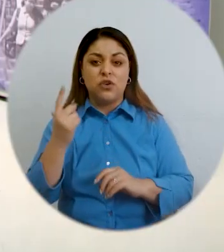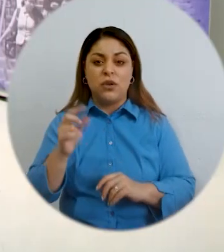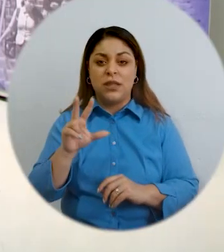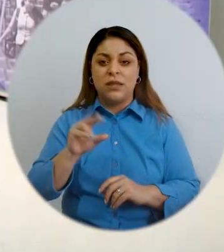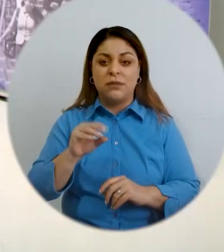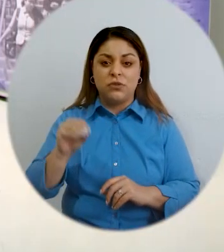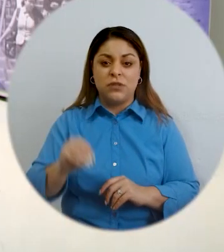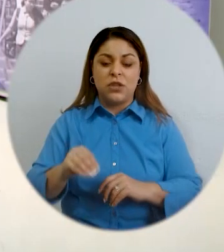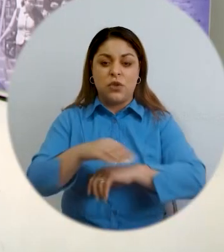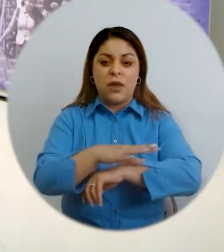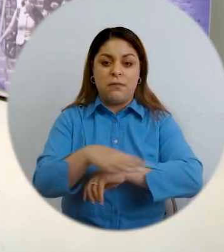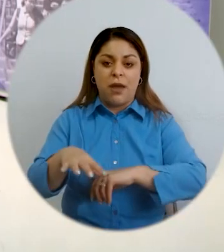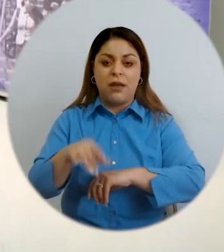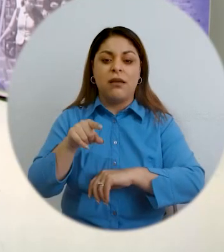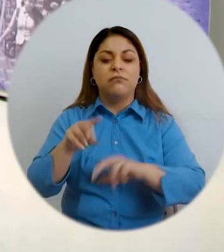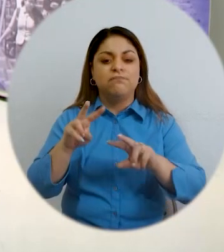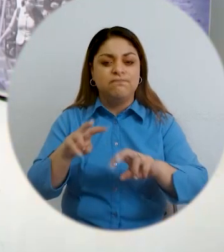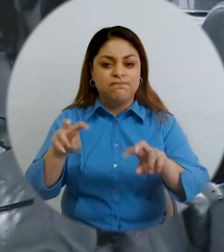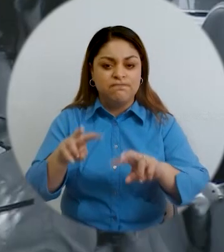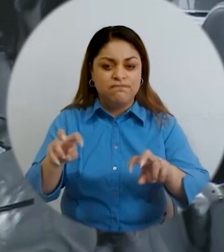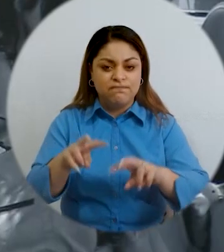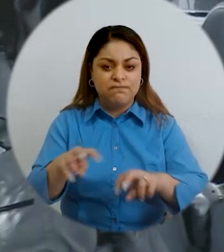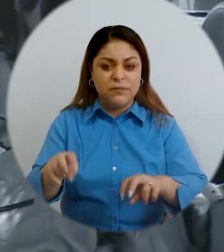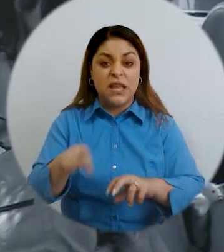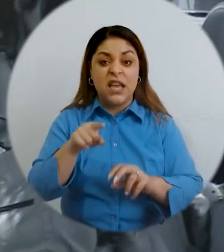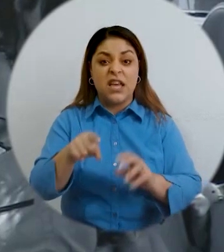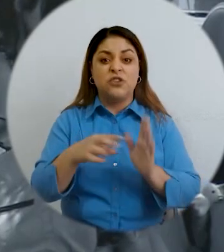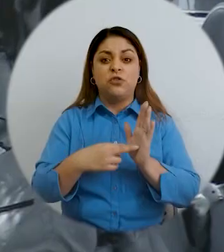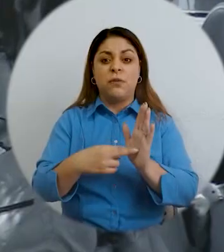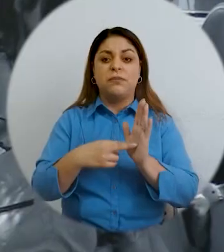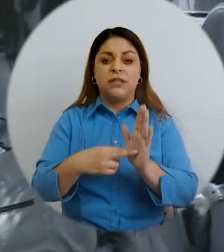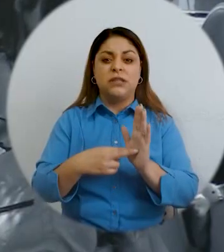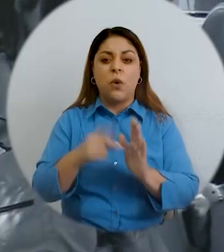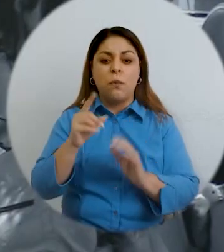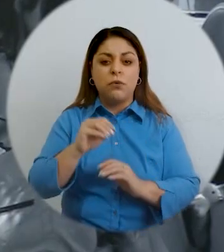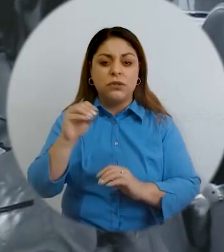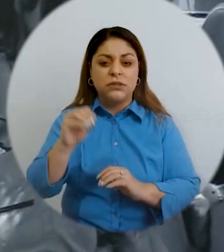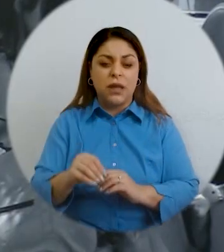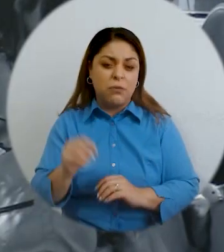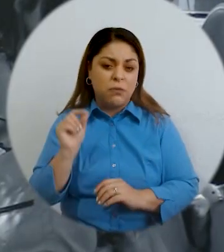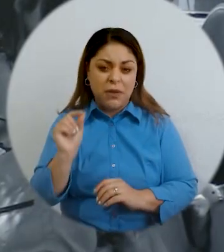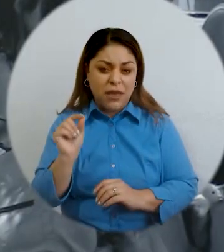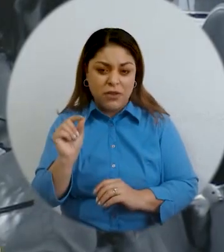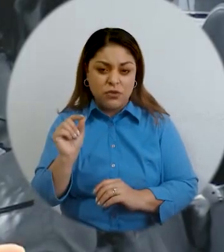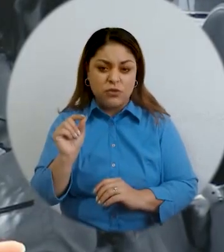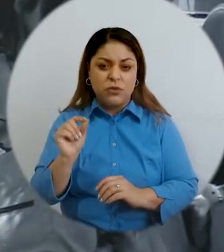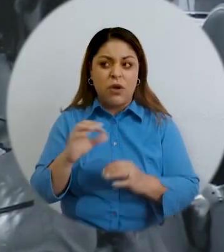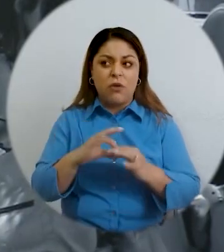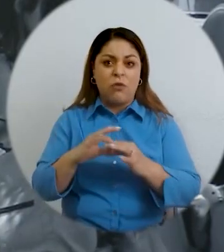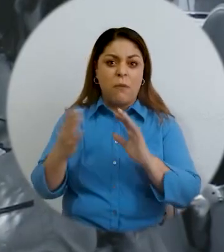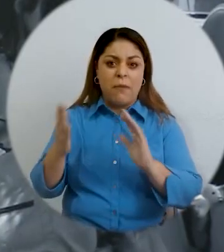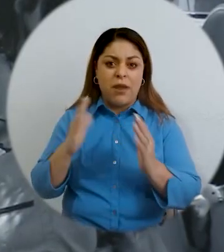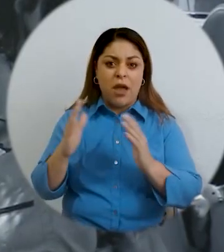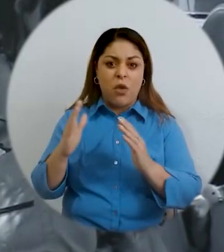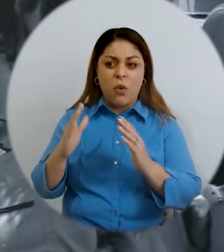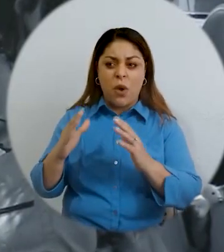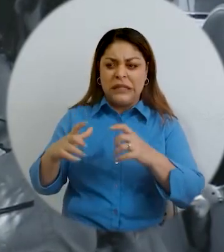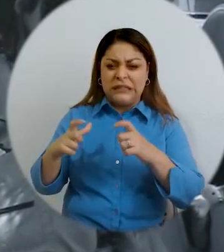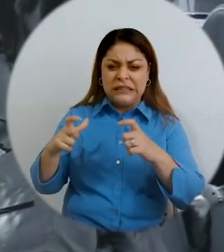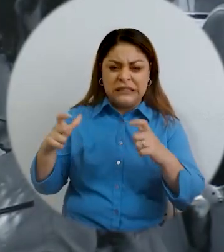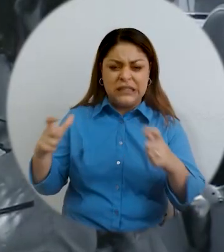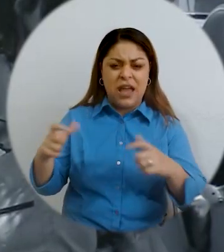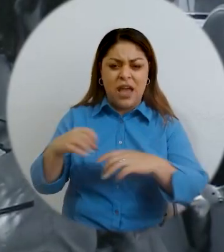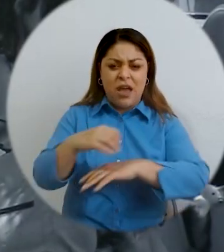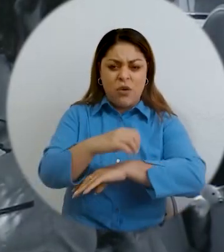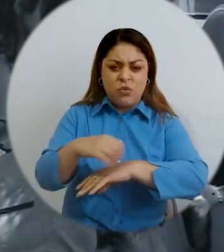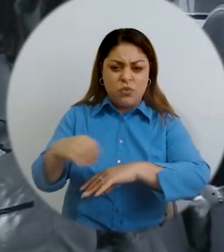del mar está explorado. Y eso representa un porcentaje muy pequeño con relación a toda la masa de los cuerpos de agua que